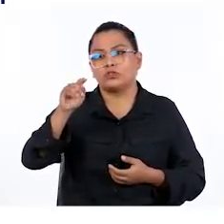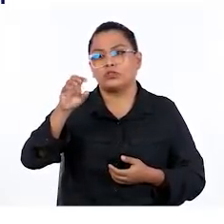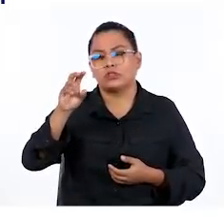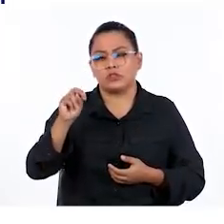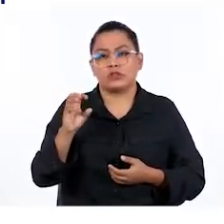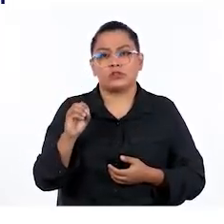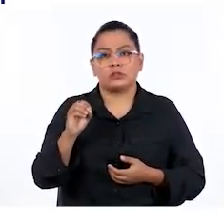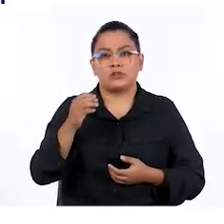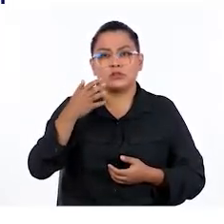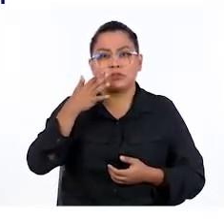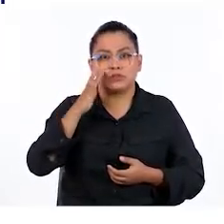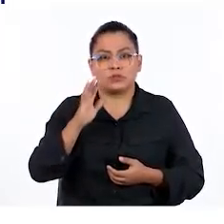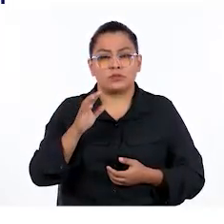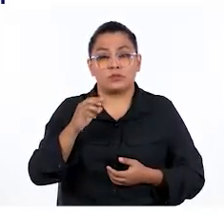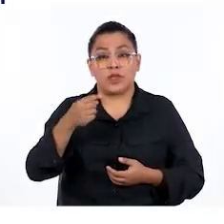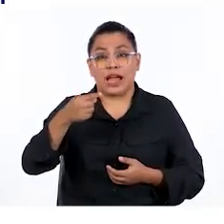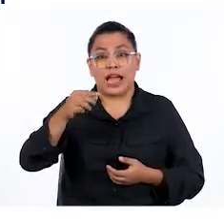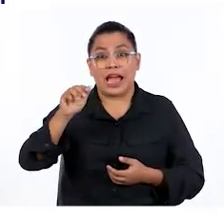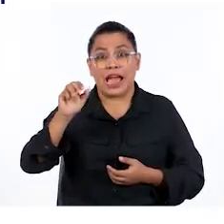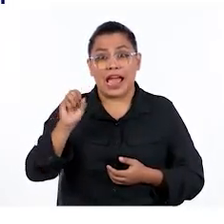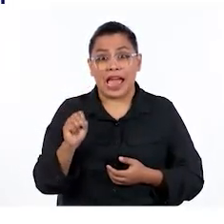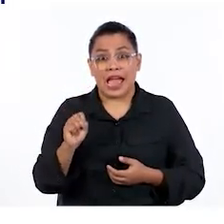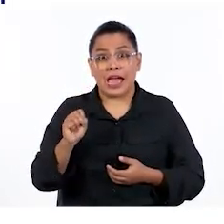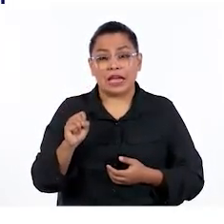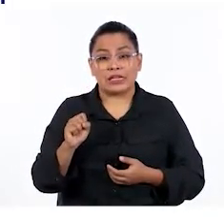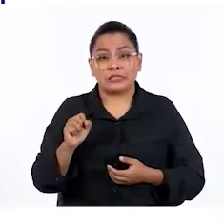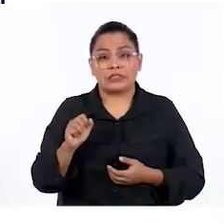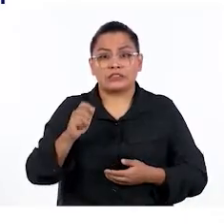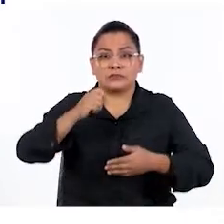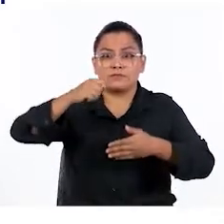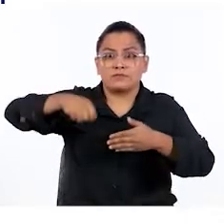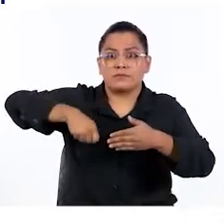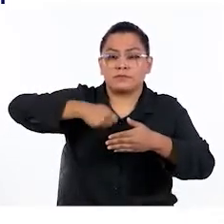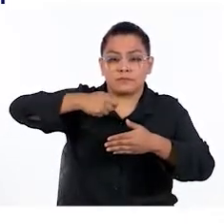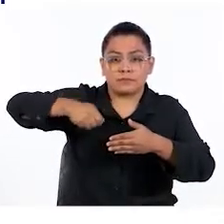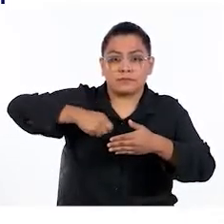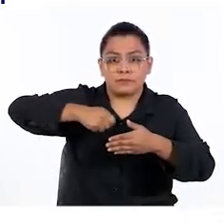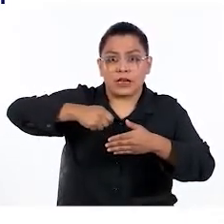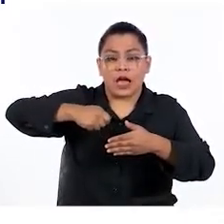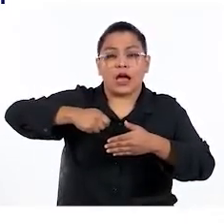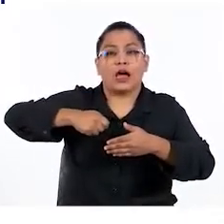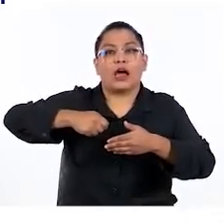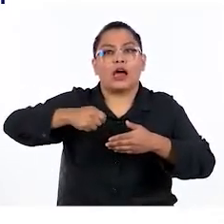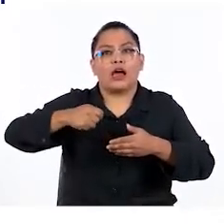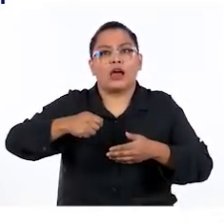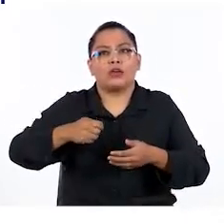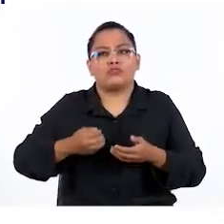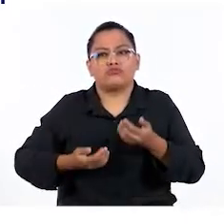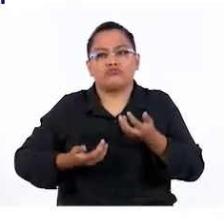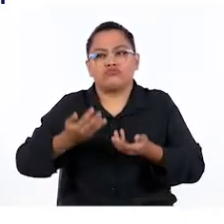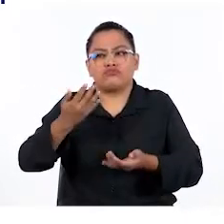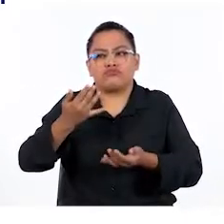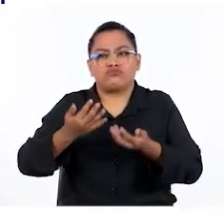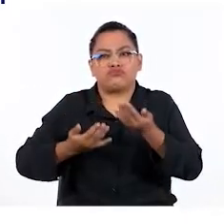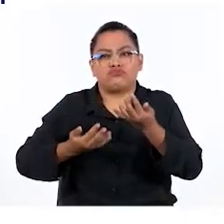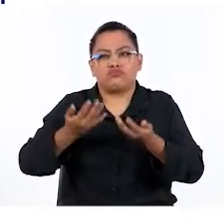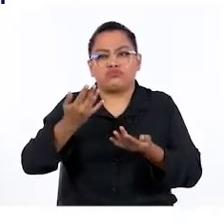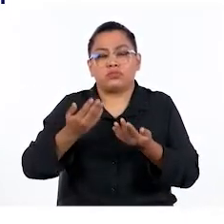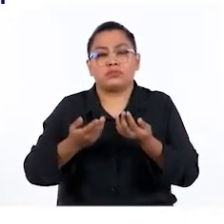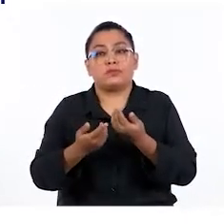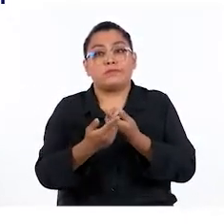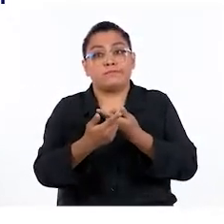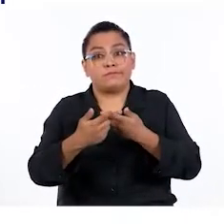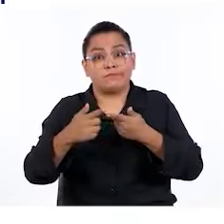ejemplo, el gas propano que se utiliza en la cocina. Y al oxidar el gas propano, pues evidentemente liberamos también humo